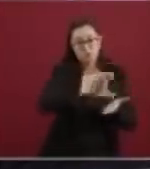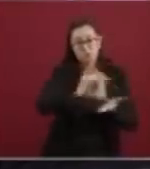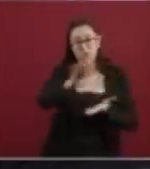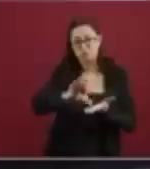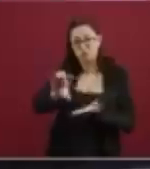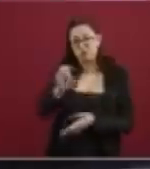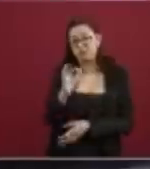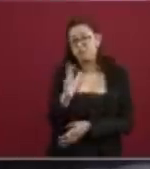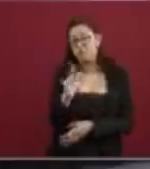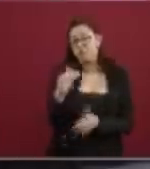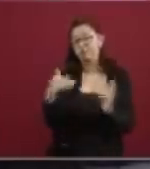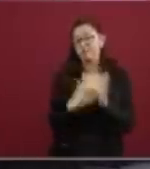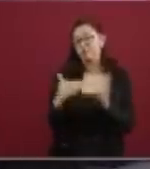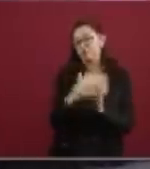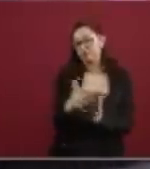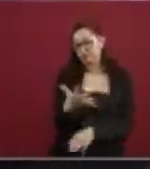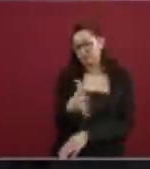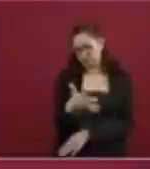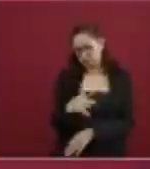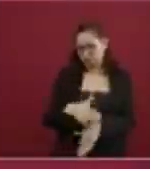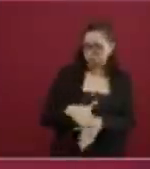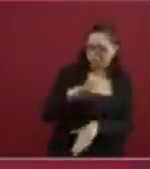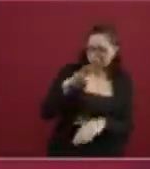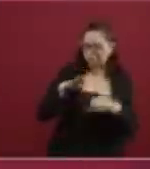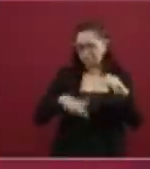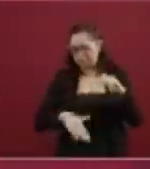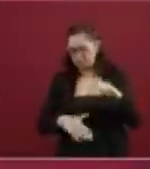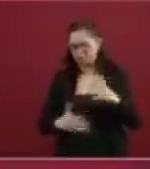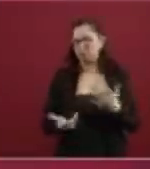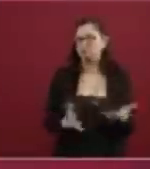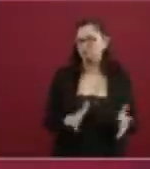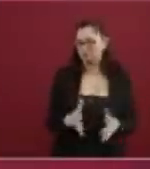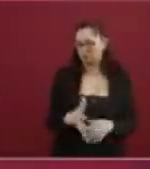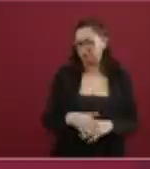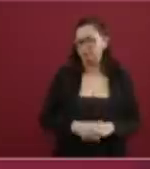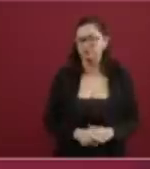promedio. Entonces, ahora